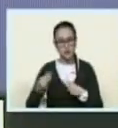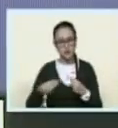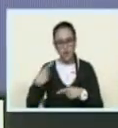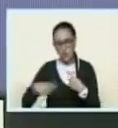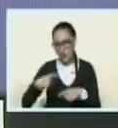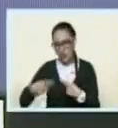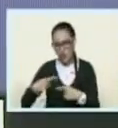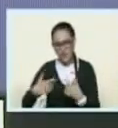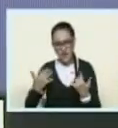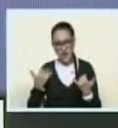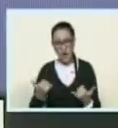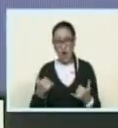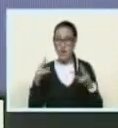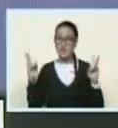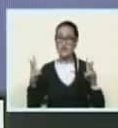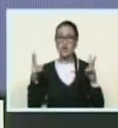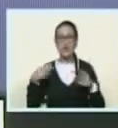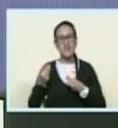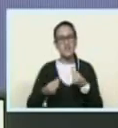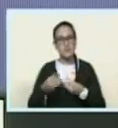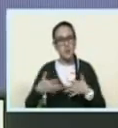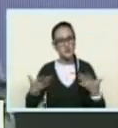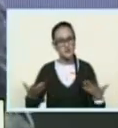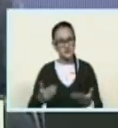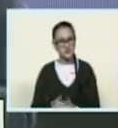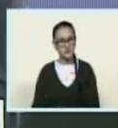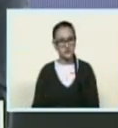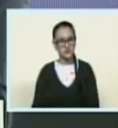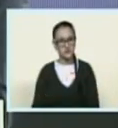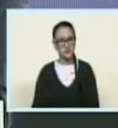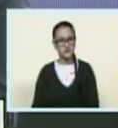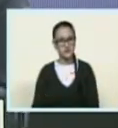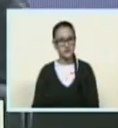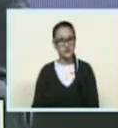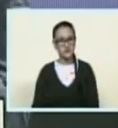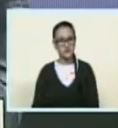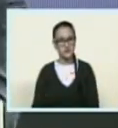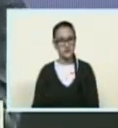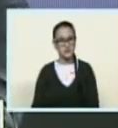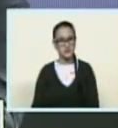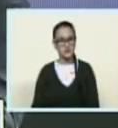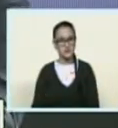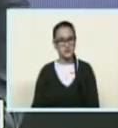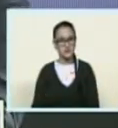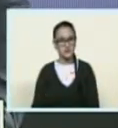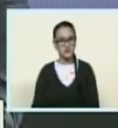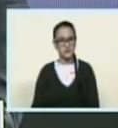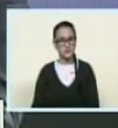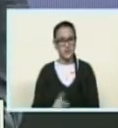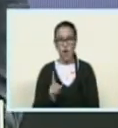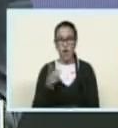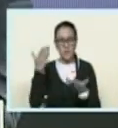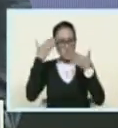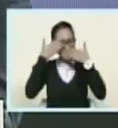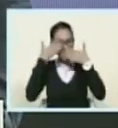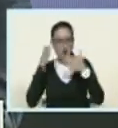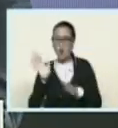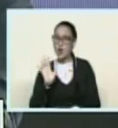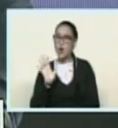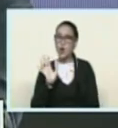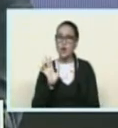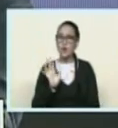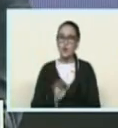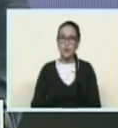todos los días ahora con esta victoria. No nos dejemos enceguecer, no nos dejemos